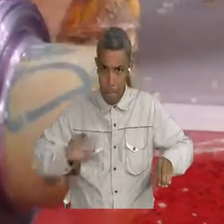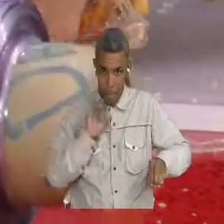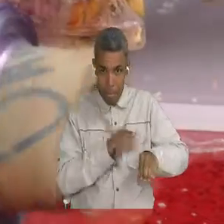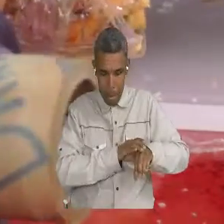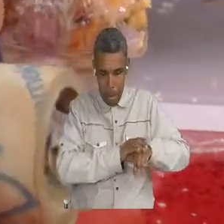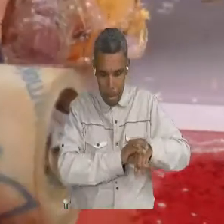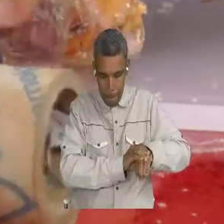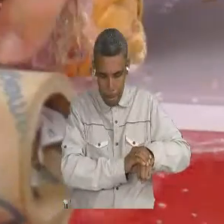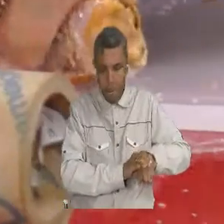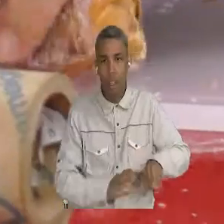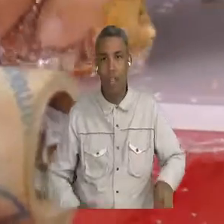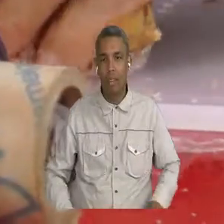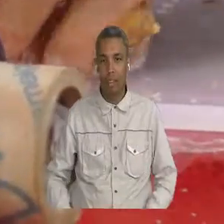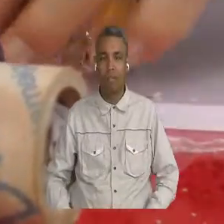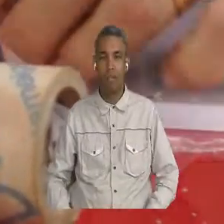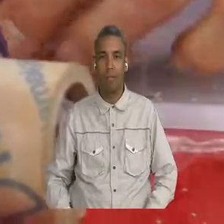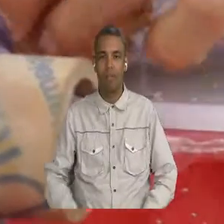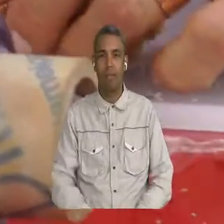así.